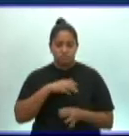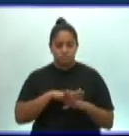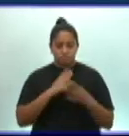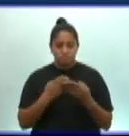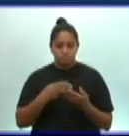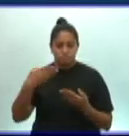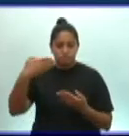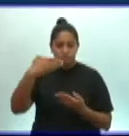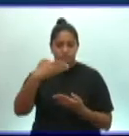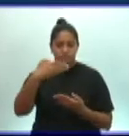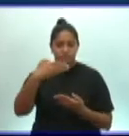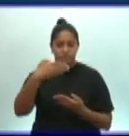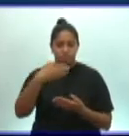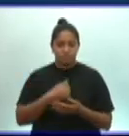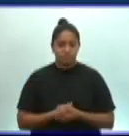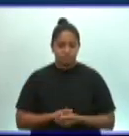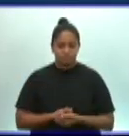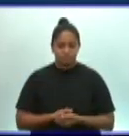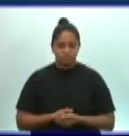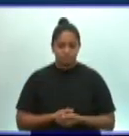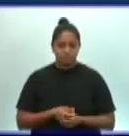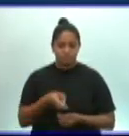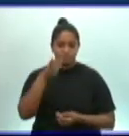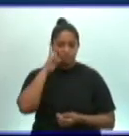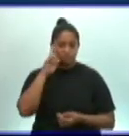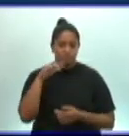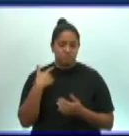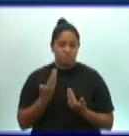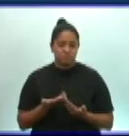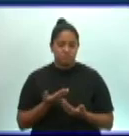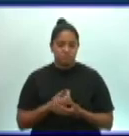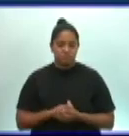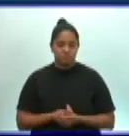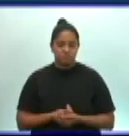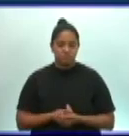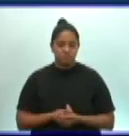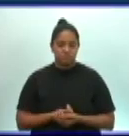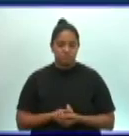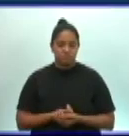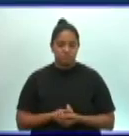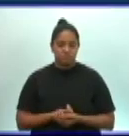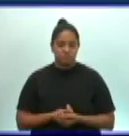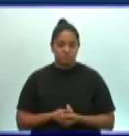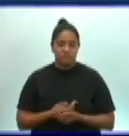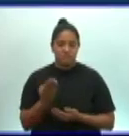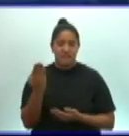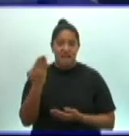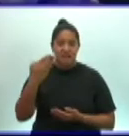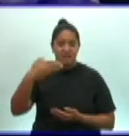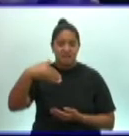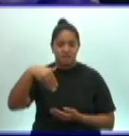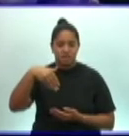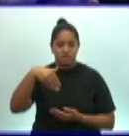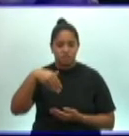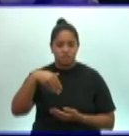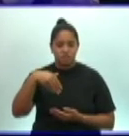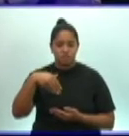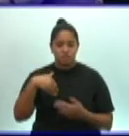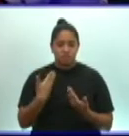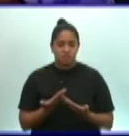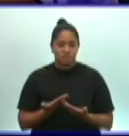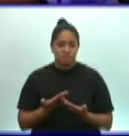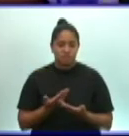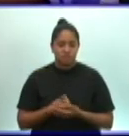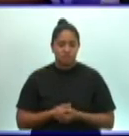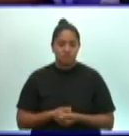y sentido de la velocidad? Recordemos que al girar los 90 grados esos mismos deditos, bueno, pues nos representa a las líneas